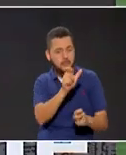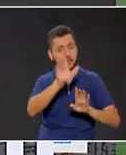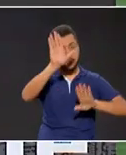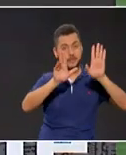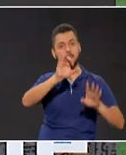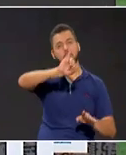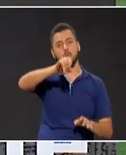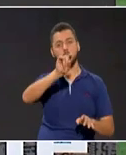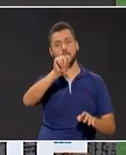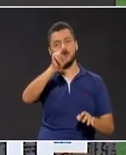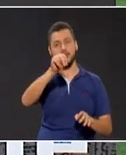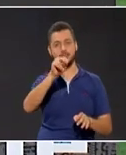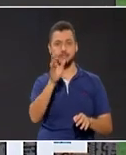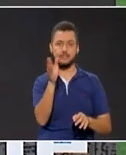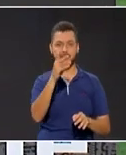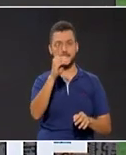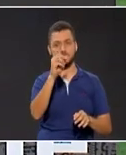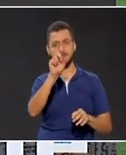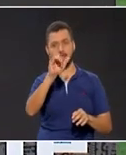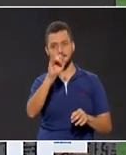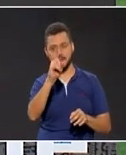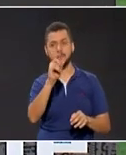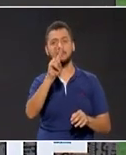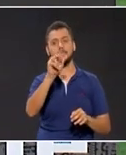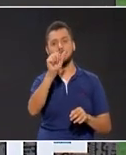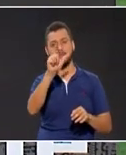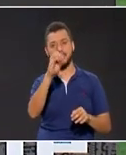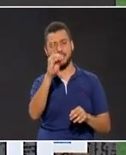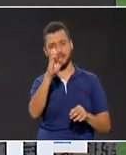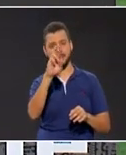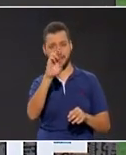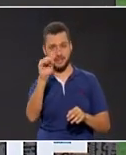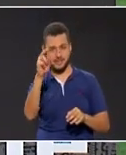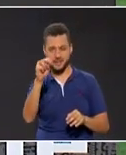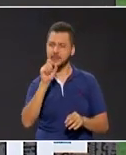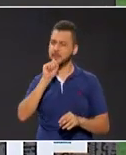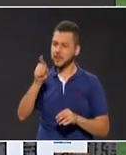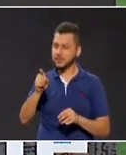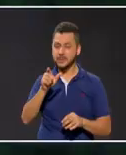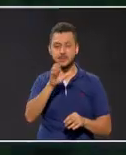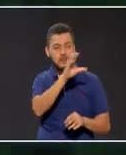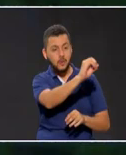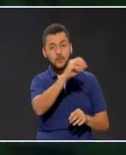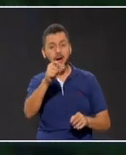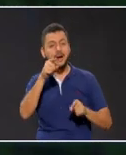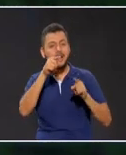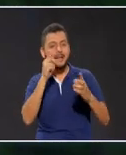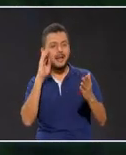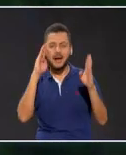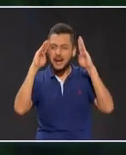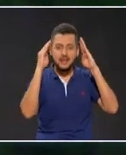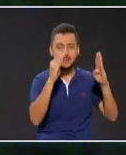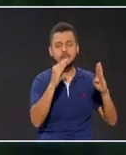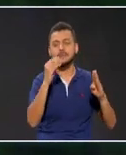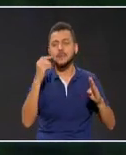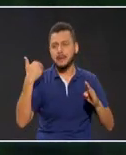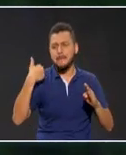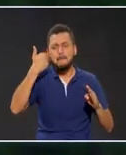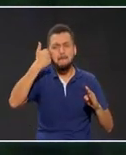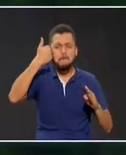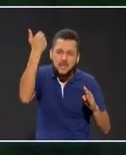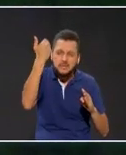Valderrama y la pregunta es la siguiente: ¿cuál es su programa de atención específica al adulto mayor? Adulto mayor, toda